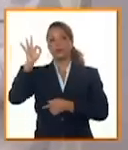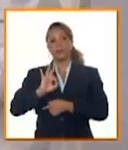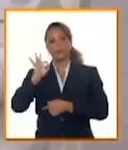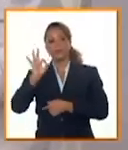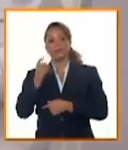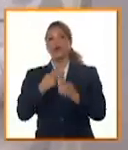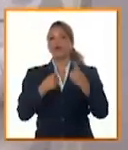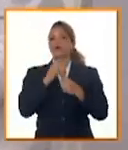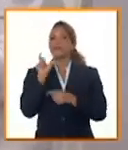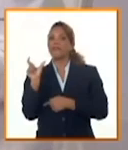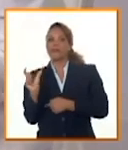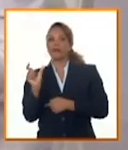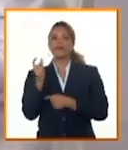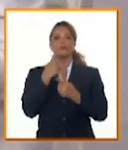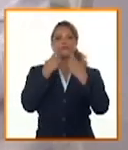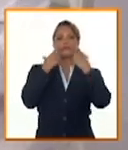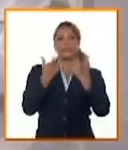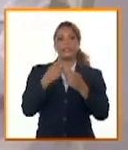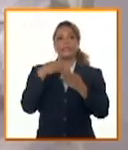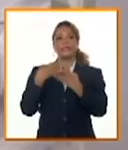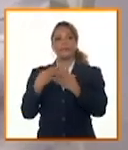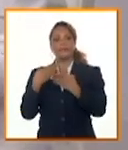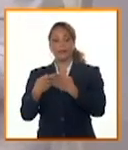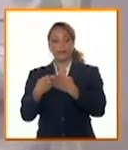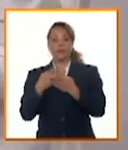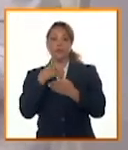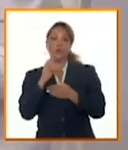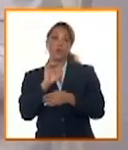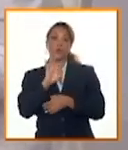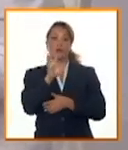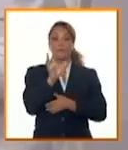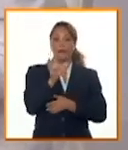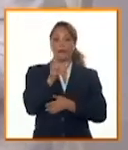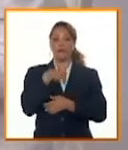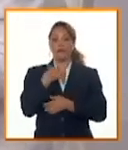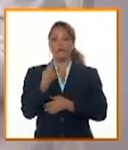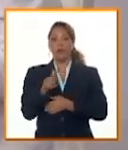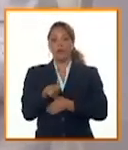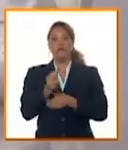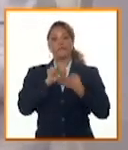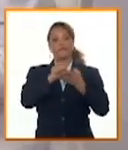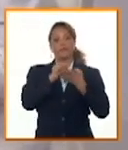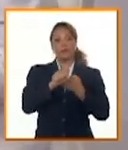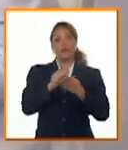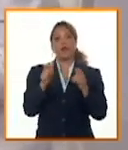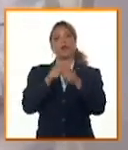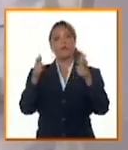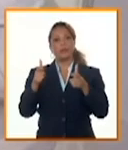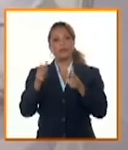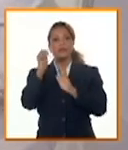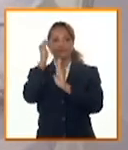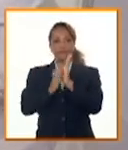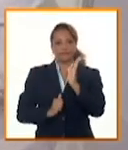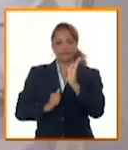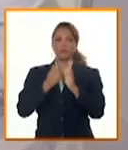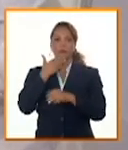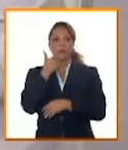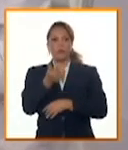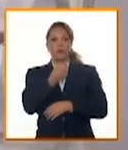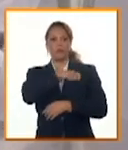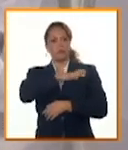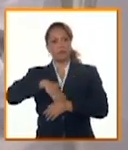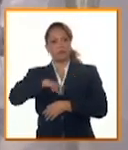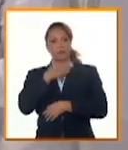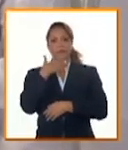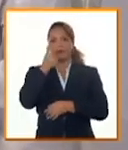fechas alegóricas etcétera que las instituciones bancarias o los las entidades que prestan los servicios incrementan eso esos beneficios a la población